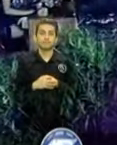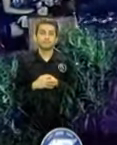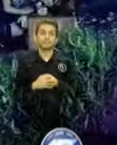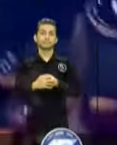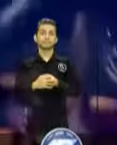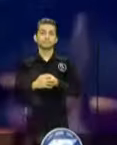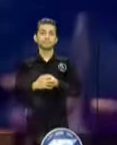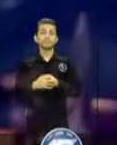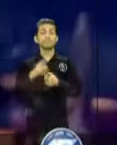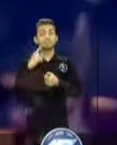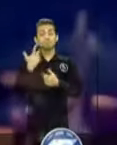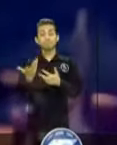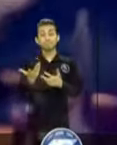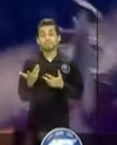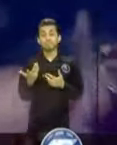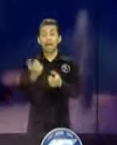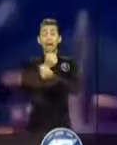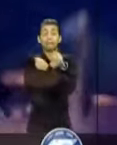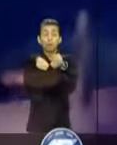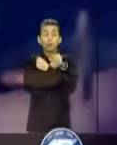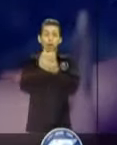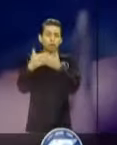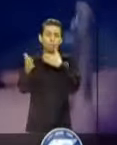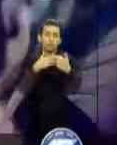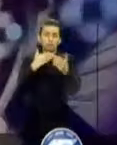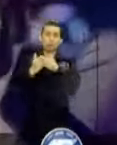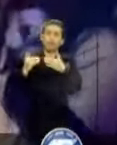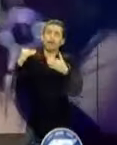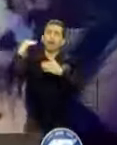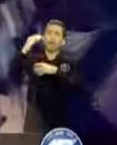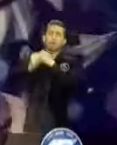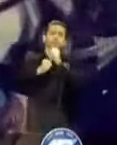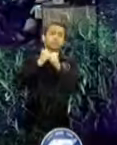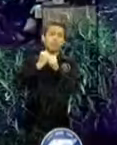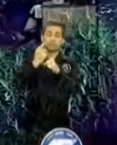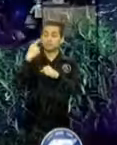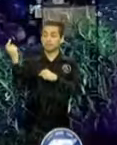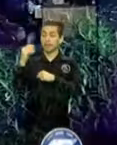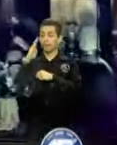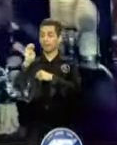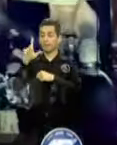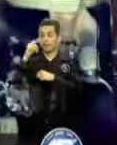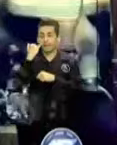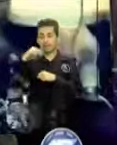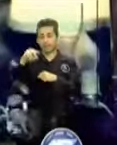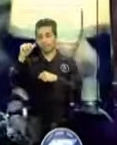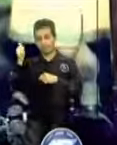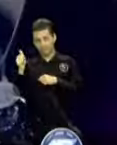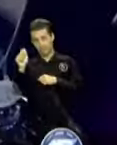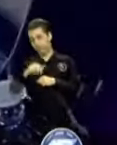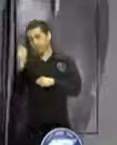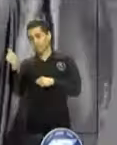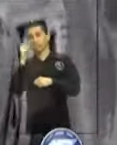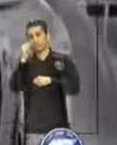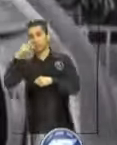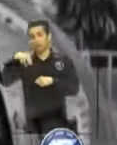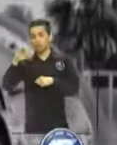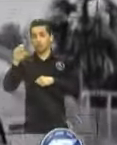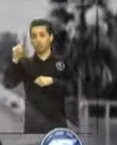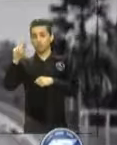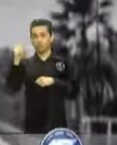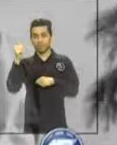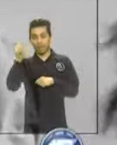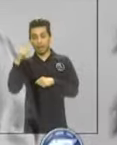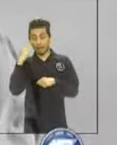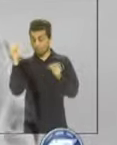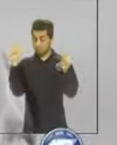Bien dicen que para el amor no hay edad. Tal es el caso de Belinda y Cristian Nodal, que han sorprendido a sus fans luego que el